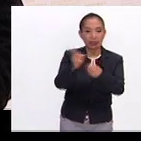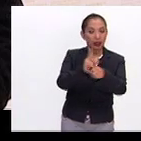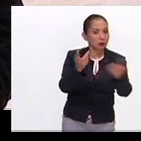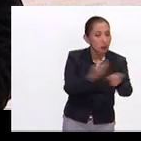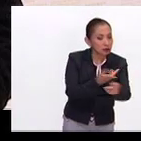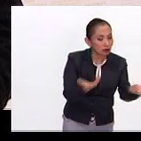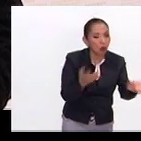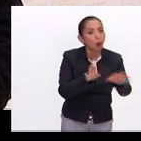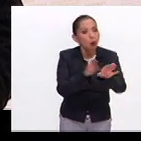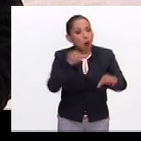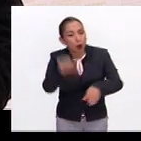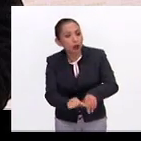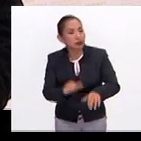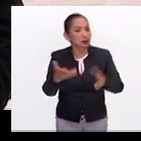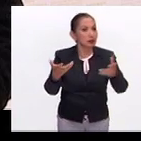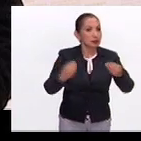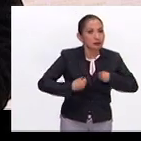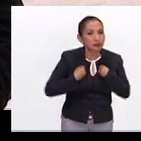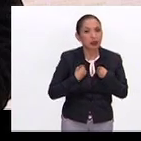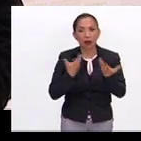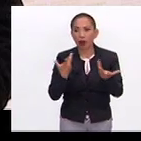innecesaria,